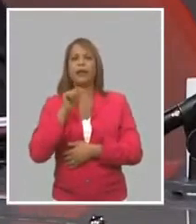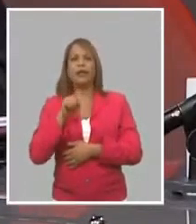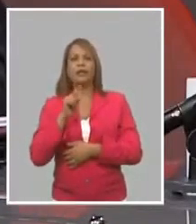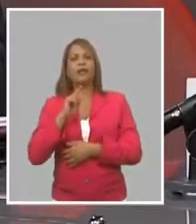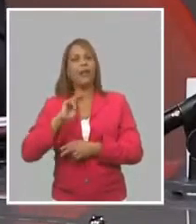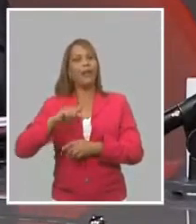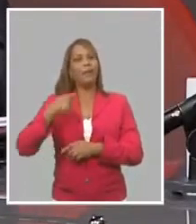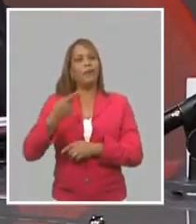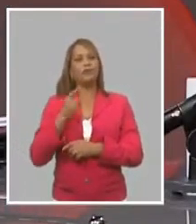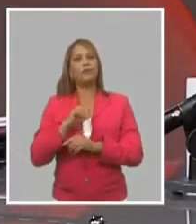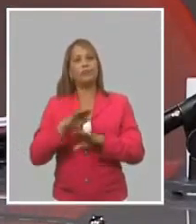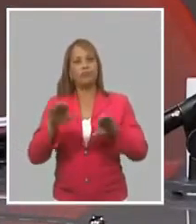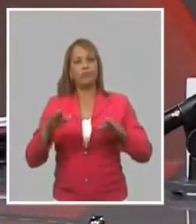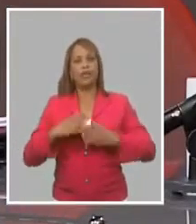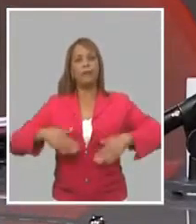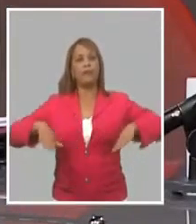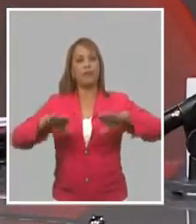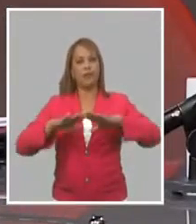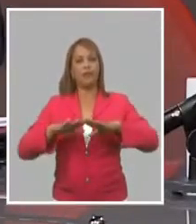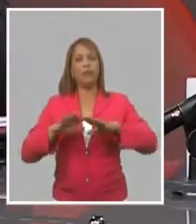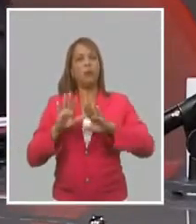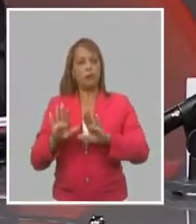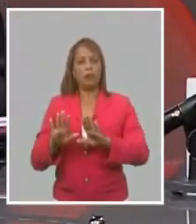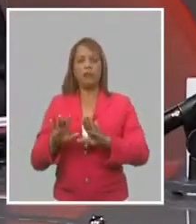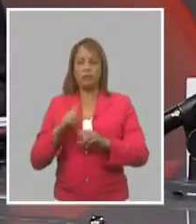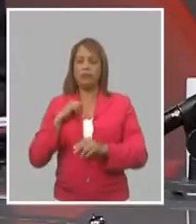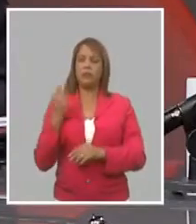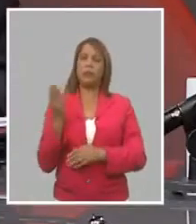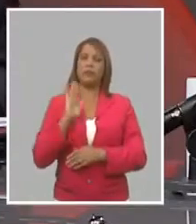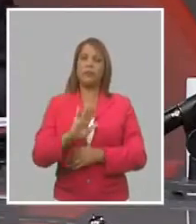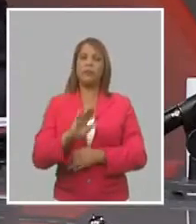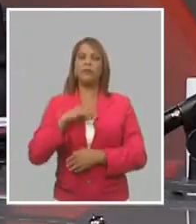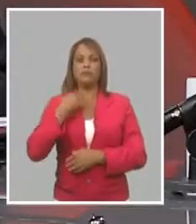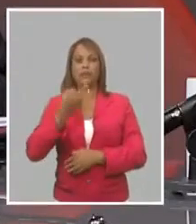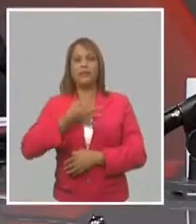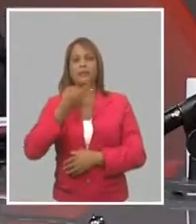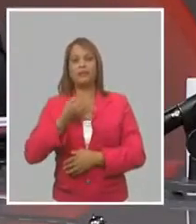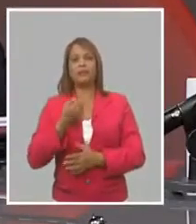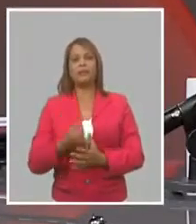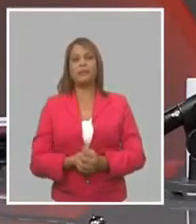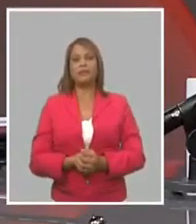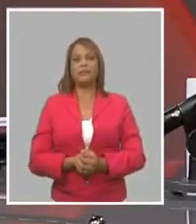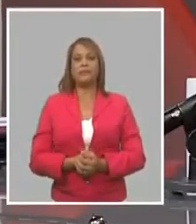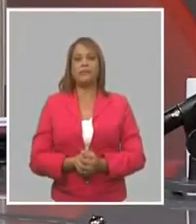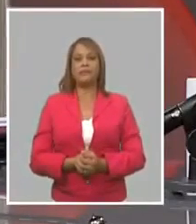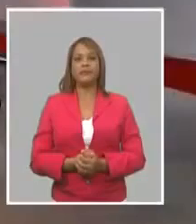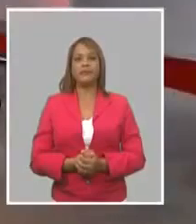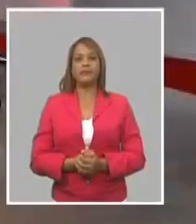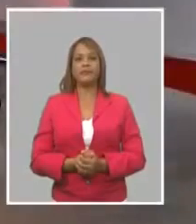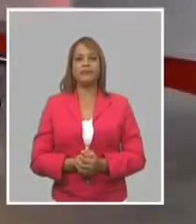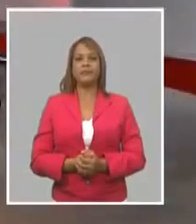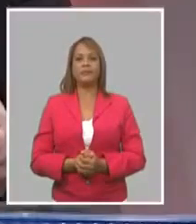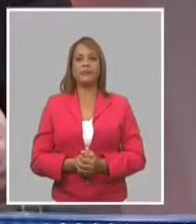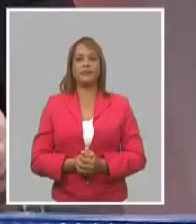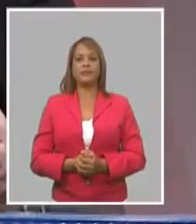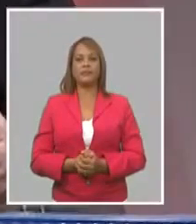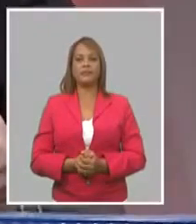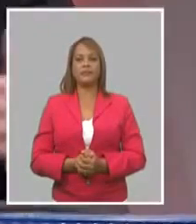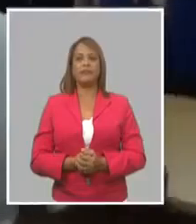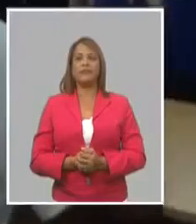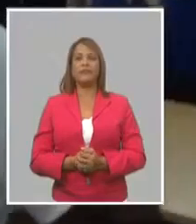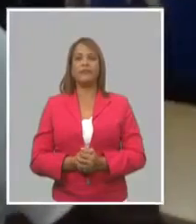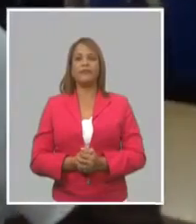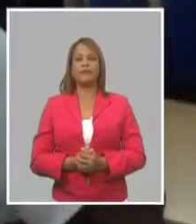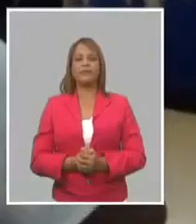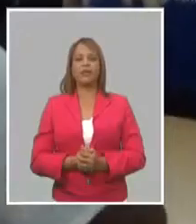este próximo segmento de nuestra mesa redonda. Hacemos un breve alto y regresamos para seguir con ustedes en nuestro programa. Un espacio